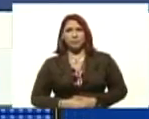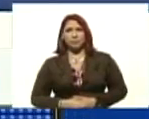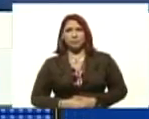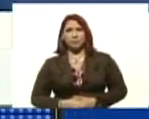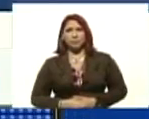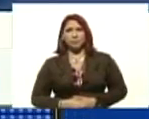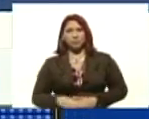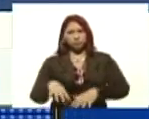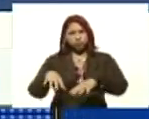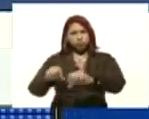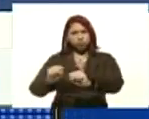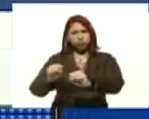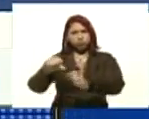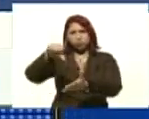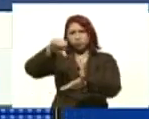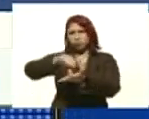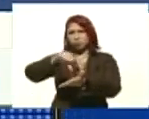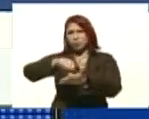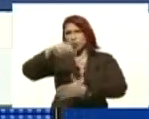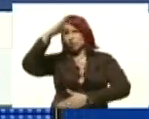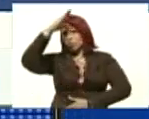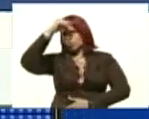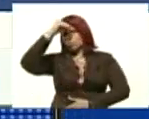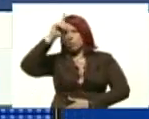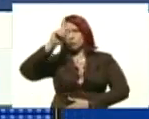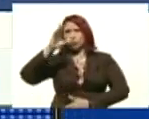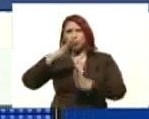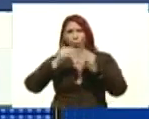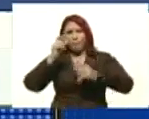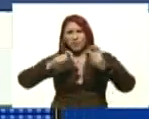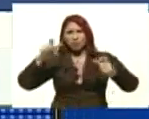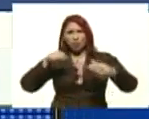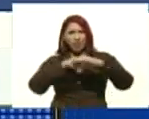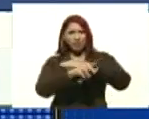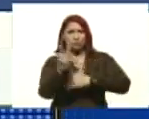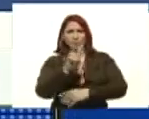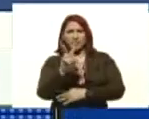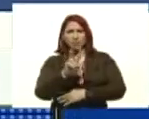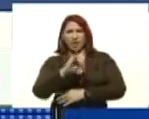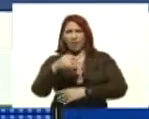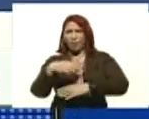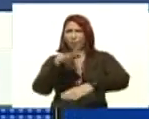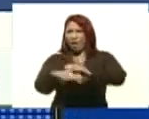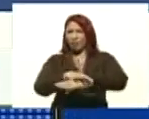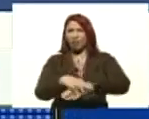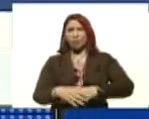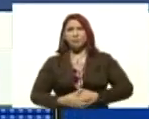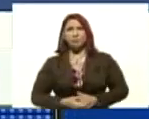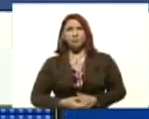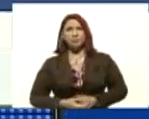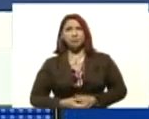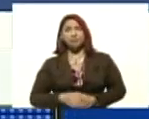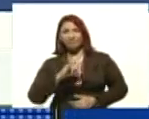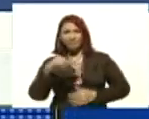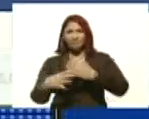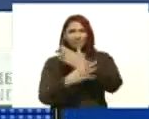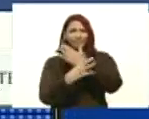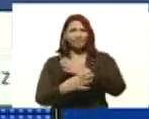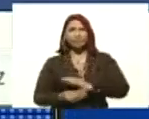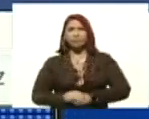del imperialismo, de Donald Trump y de toda esa gente en Venezuela, el guaidocismo, pues, el